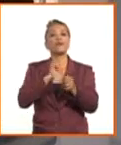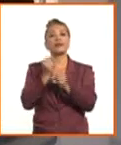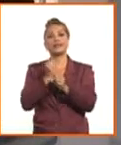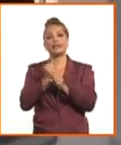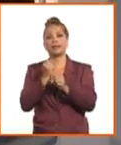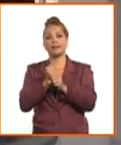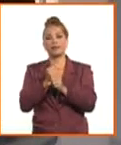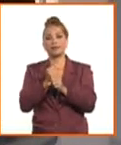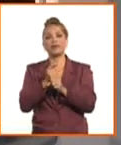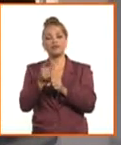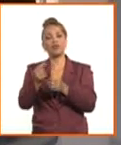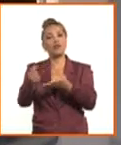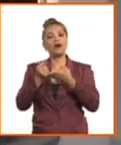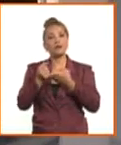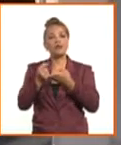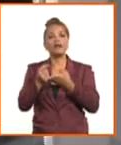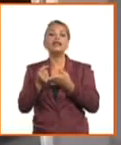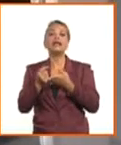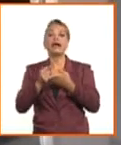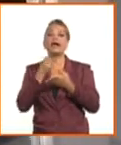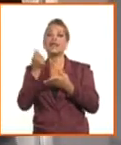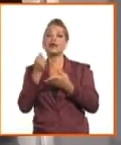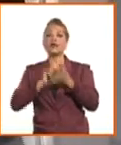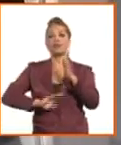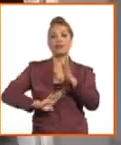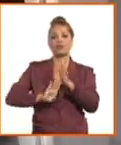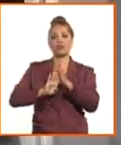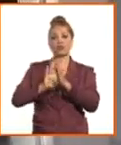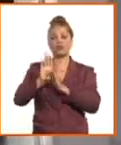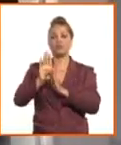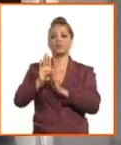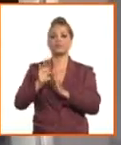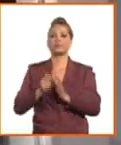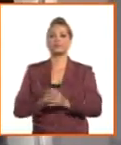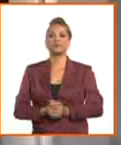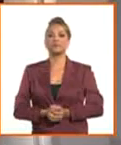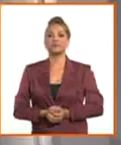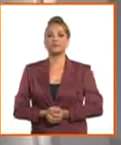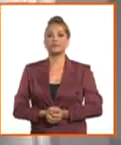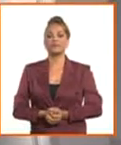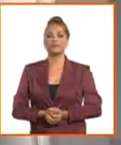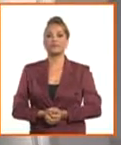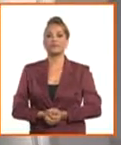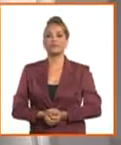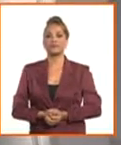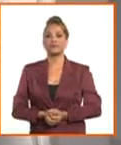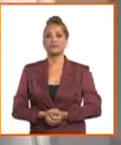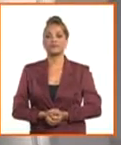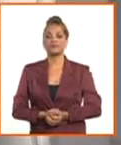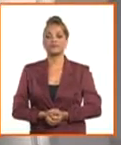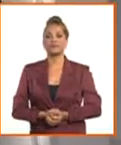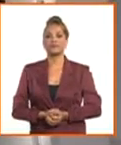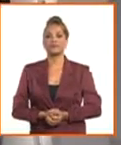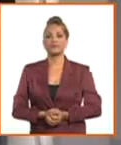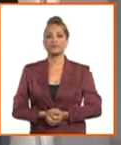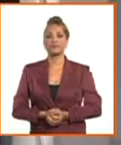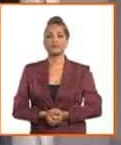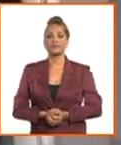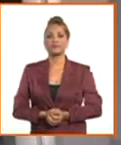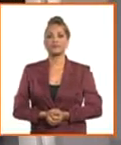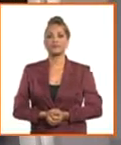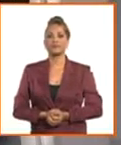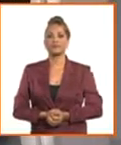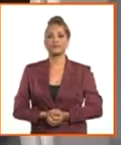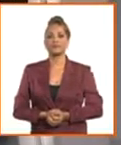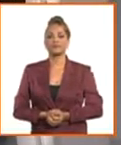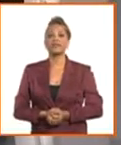nos va a permitir, por supuesto, avanzar en la corrección de un conjunto también de distorsiones que tenemos en el funcionamiento de la economía.